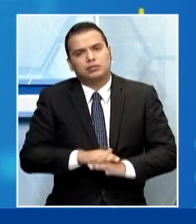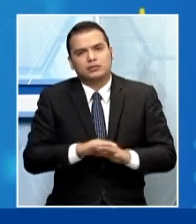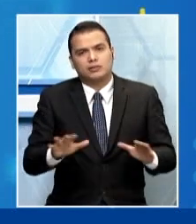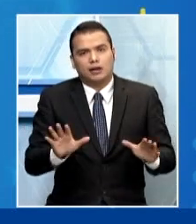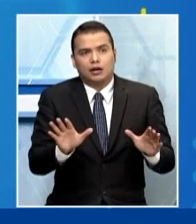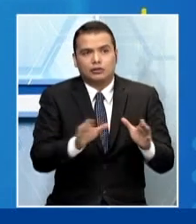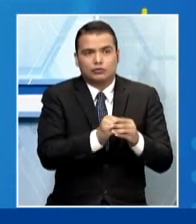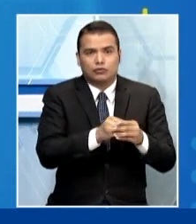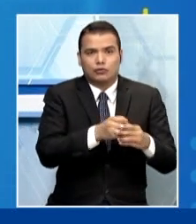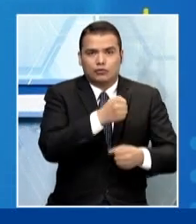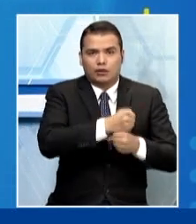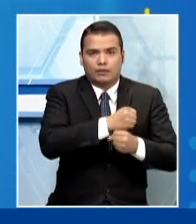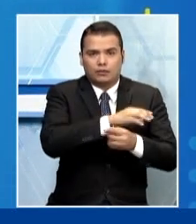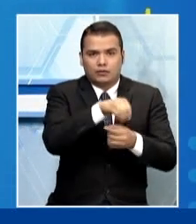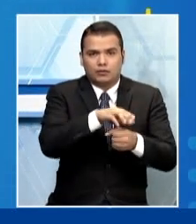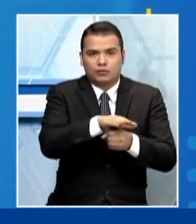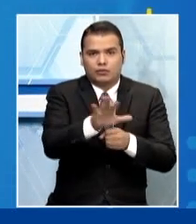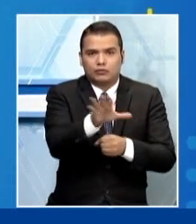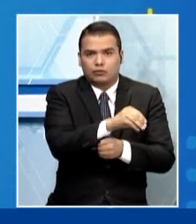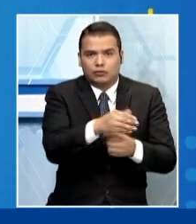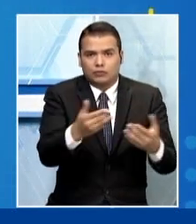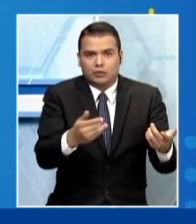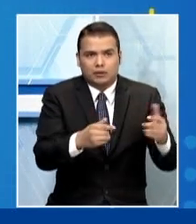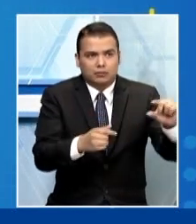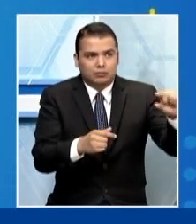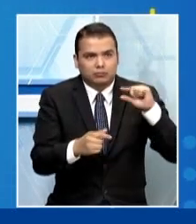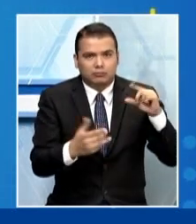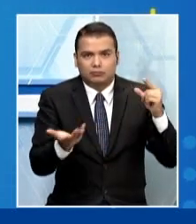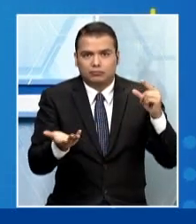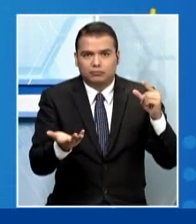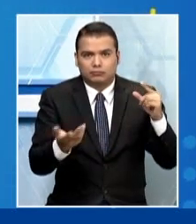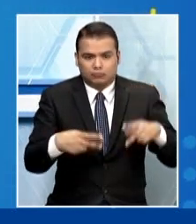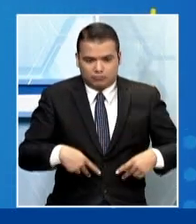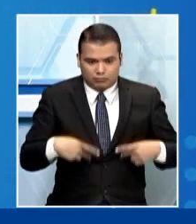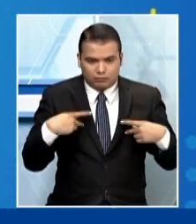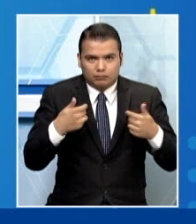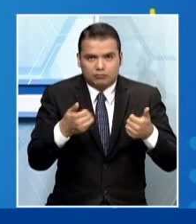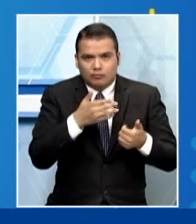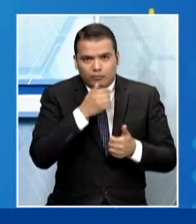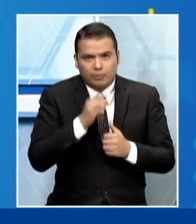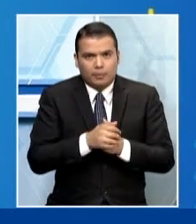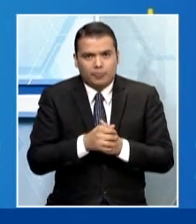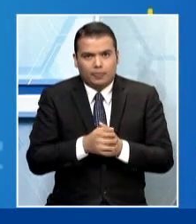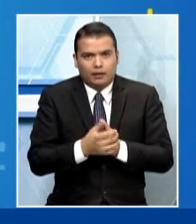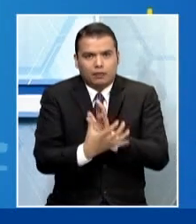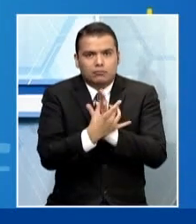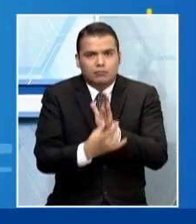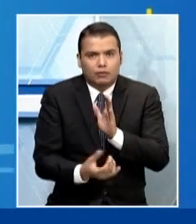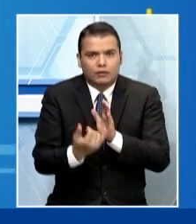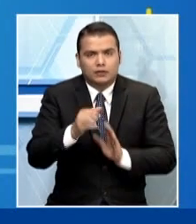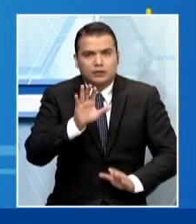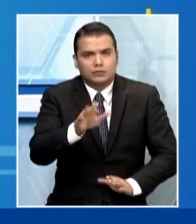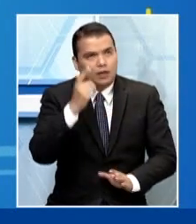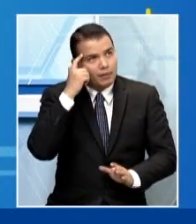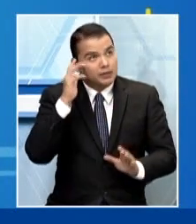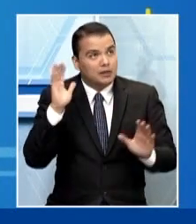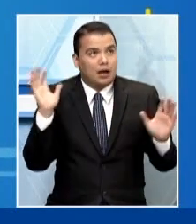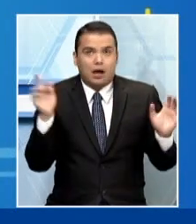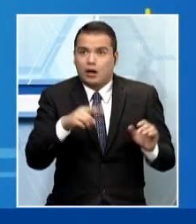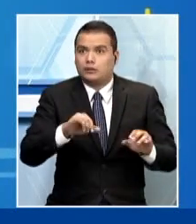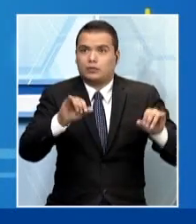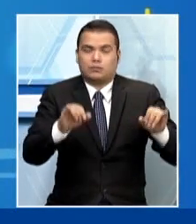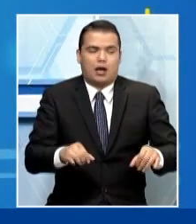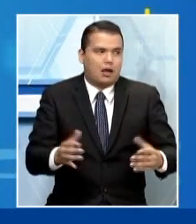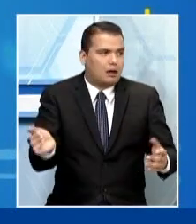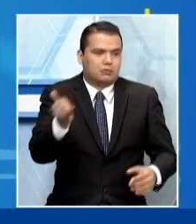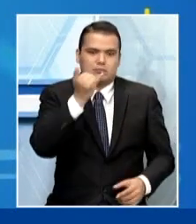el puerto, los que trabajamos acá, no tenemos buen pago, no tenemos condiciones de vida, vivimos en la pobreza. Y entonces les parece